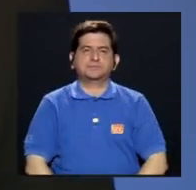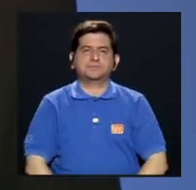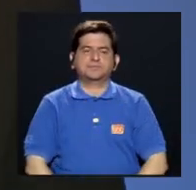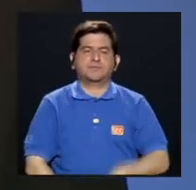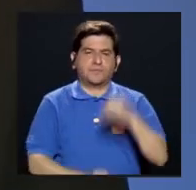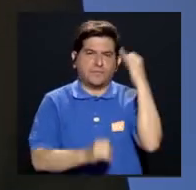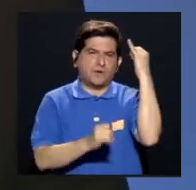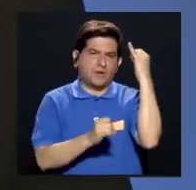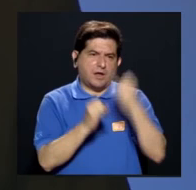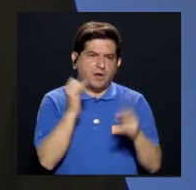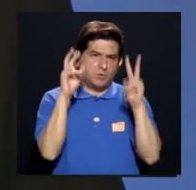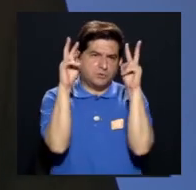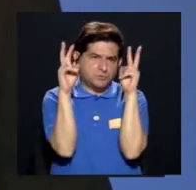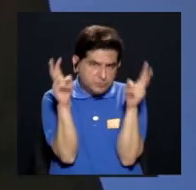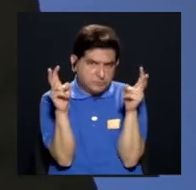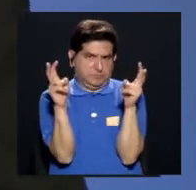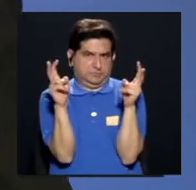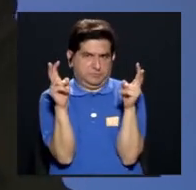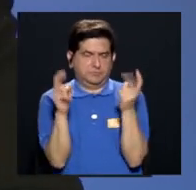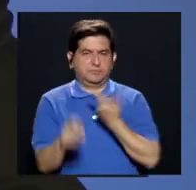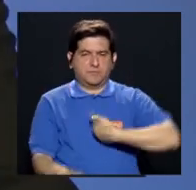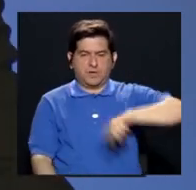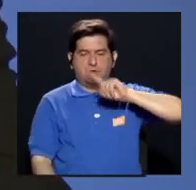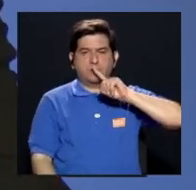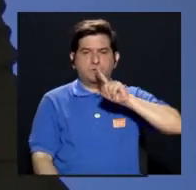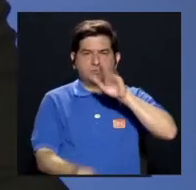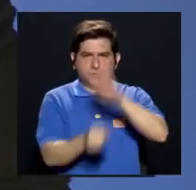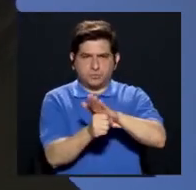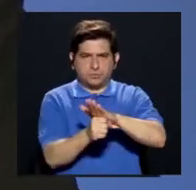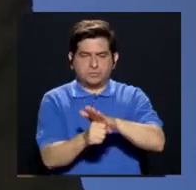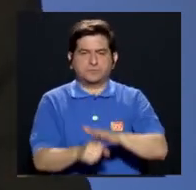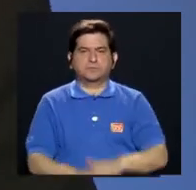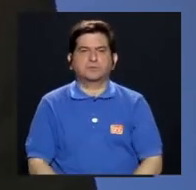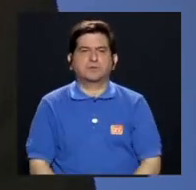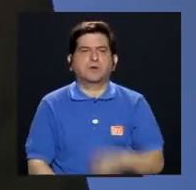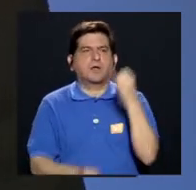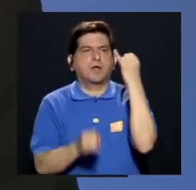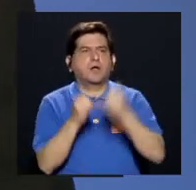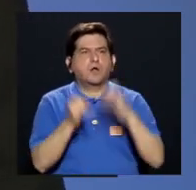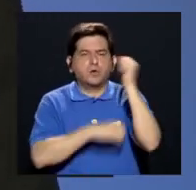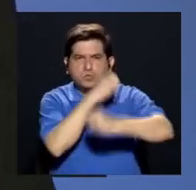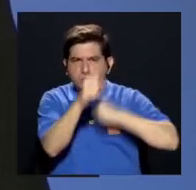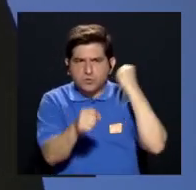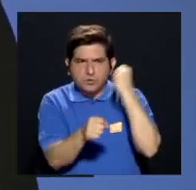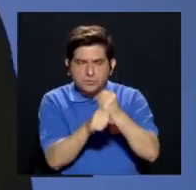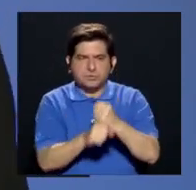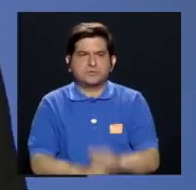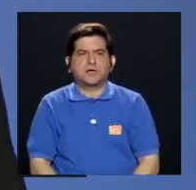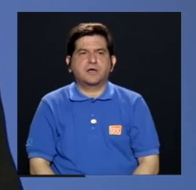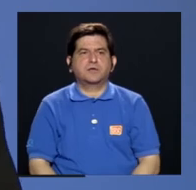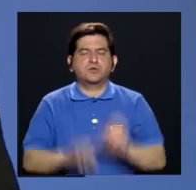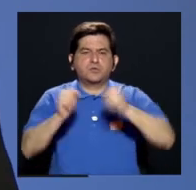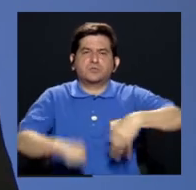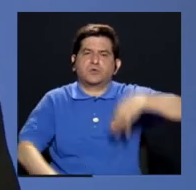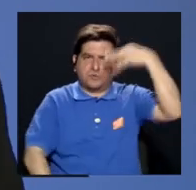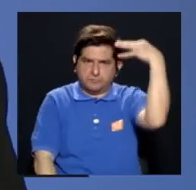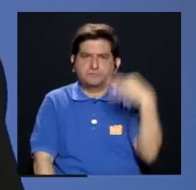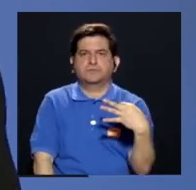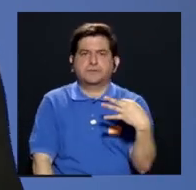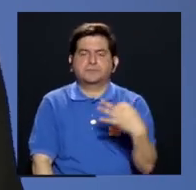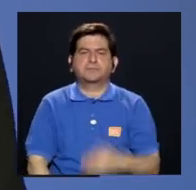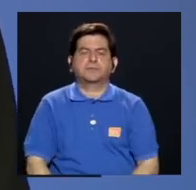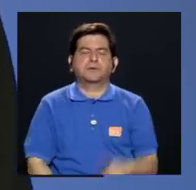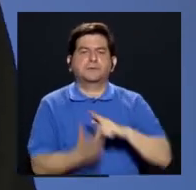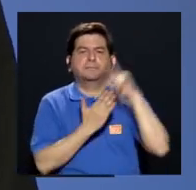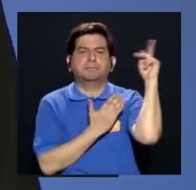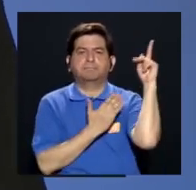En el último tema, es nuestro compromiso que en los últimos años lleguemos a consolidar